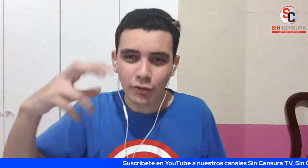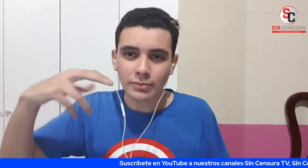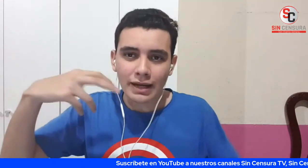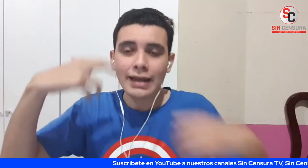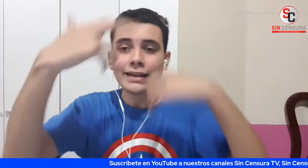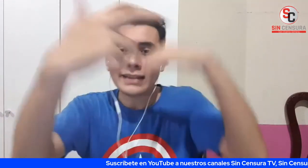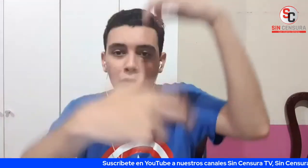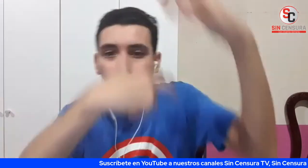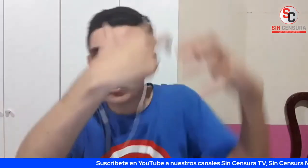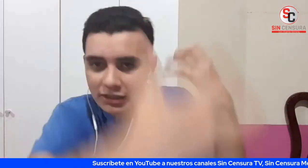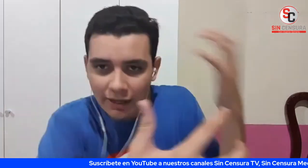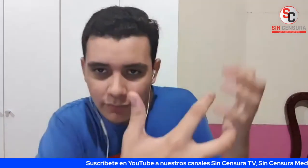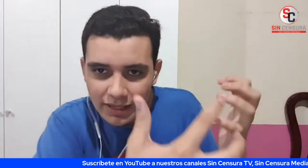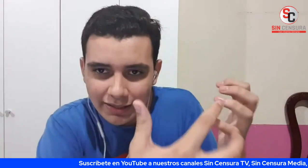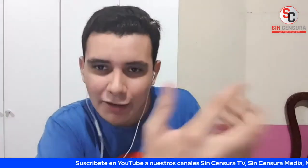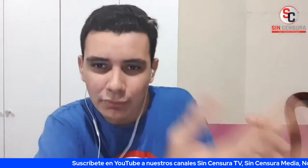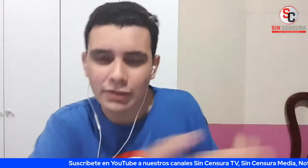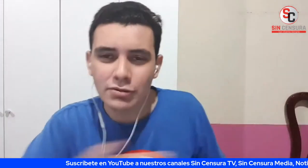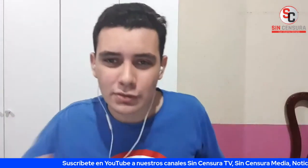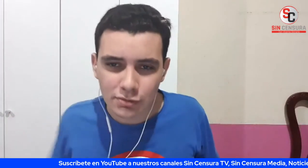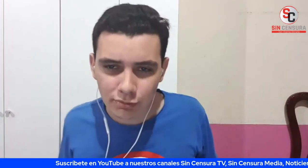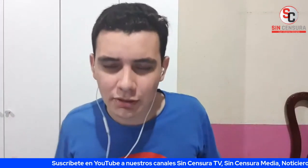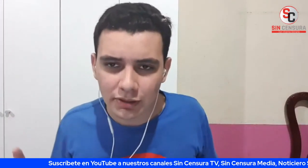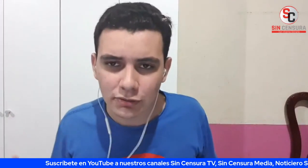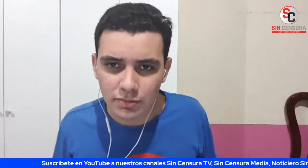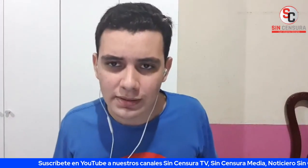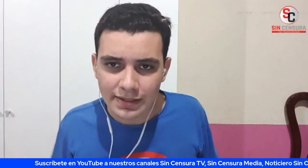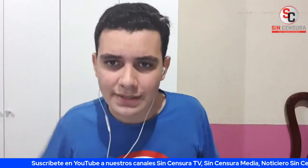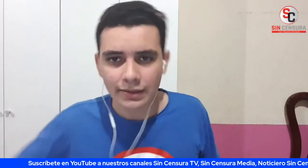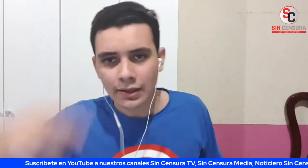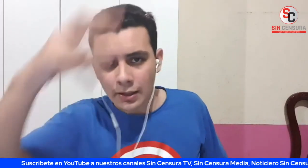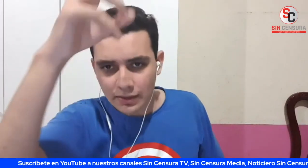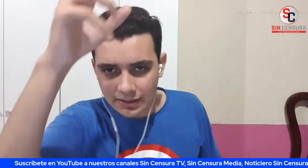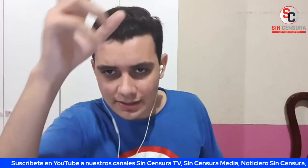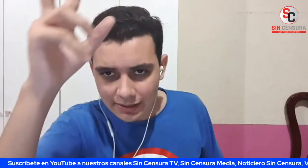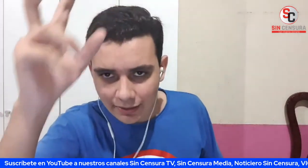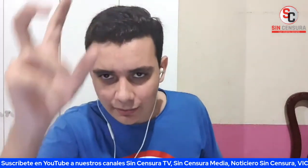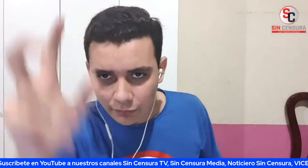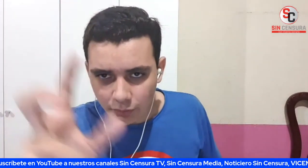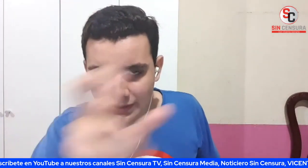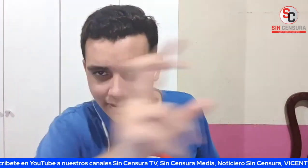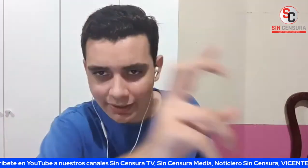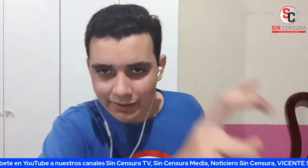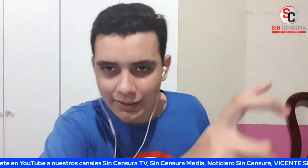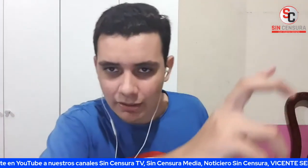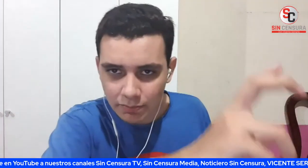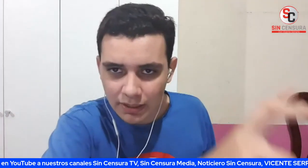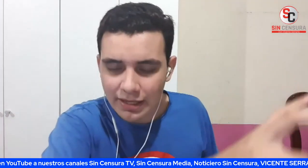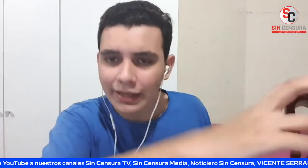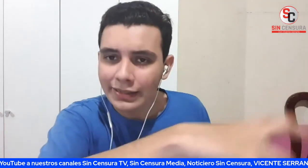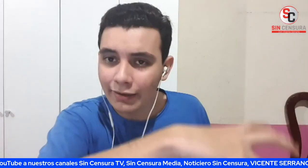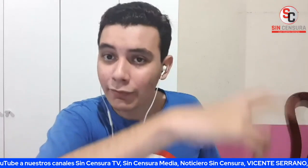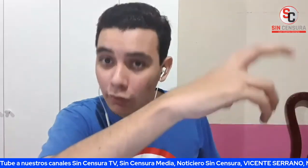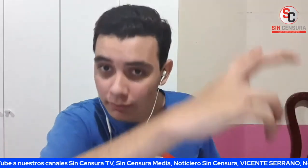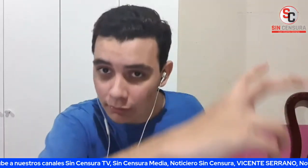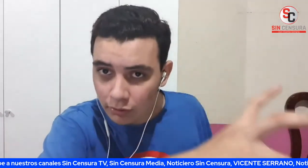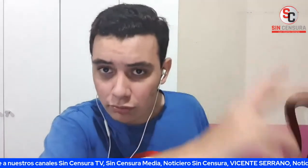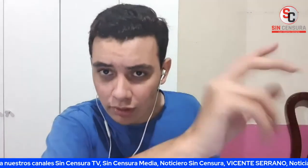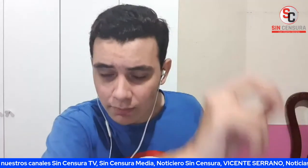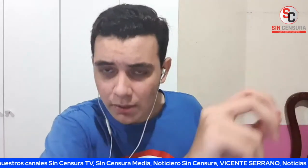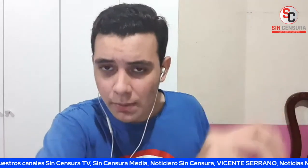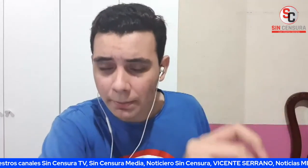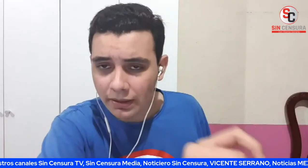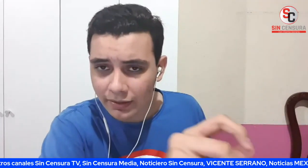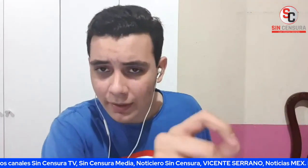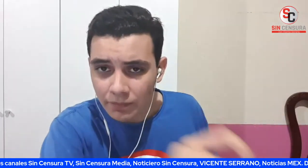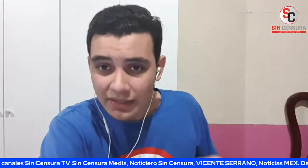libre mercado, las privatizaciones y poner a los particulares por encima del bienestar general, el PAN ya estaba de